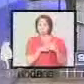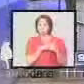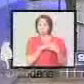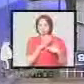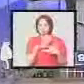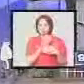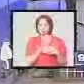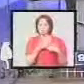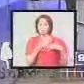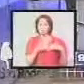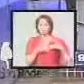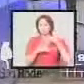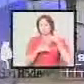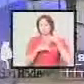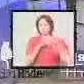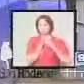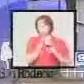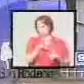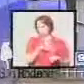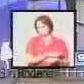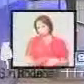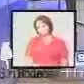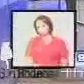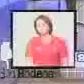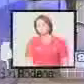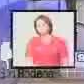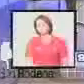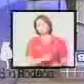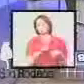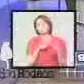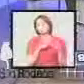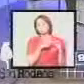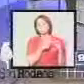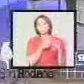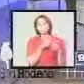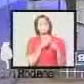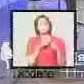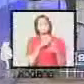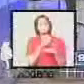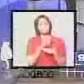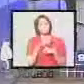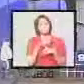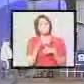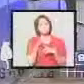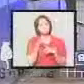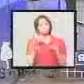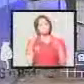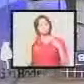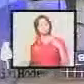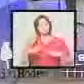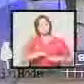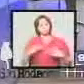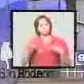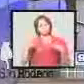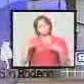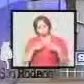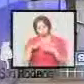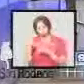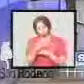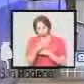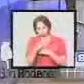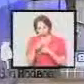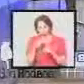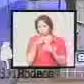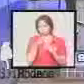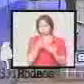empresas de nosotros, pero uno de los principales problemas que tiene es el factor humano. Hay muchas sucursales desde que el